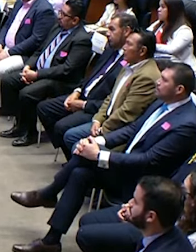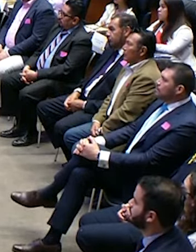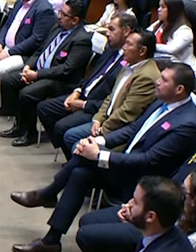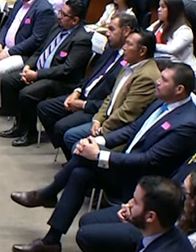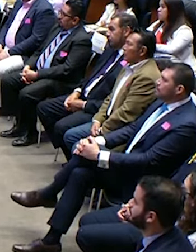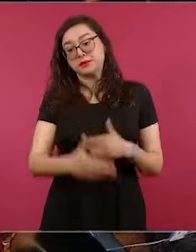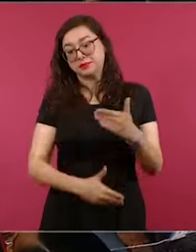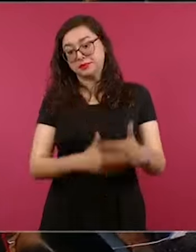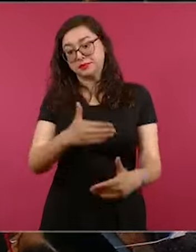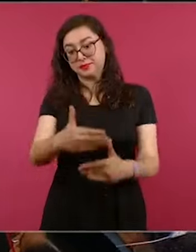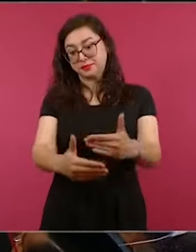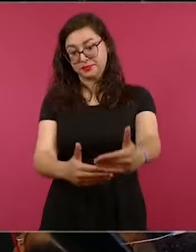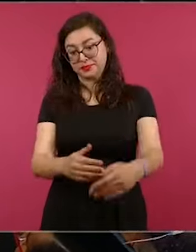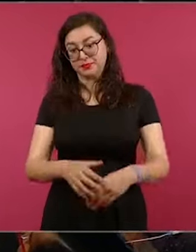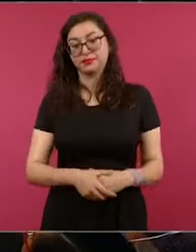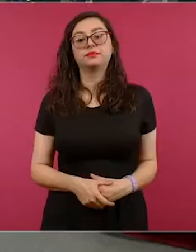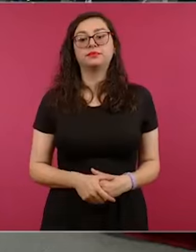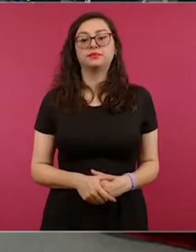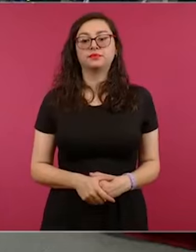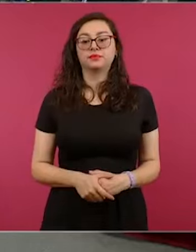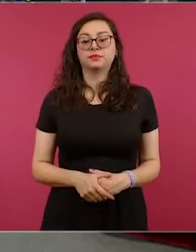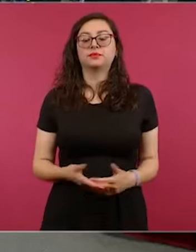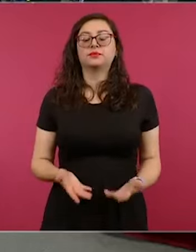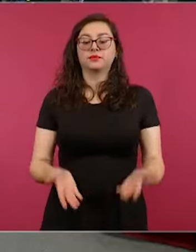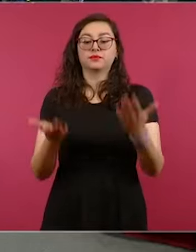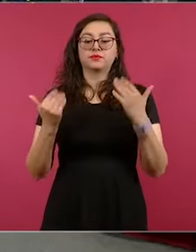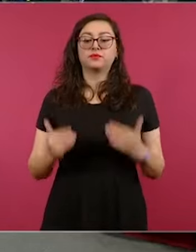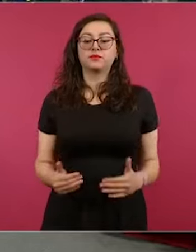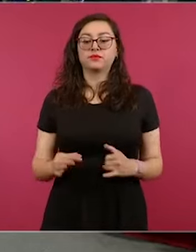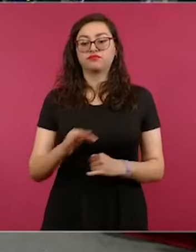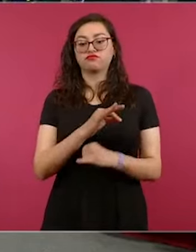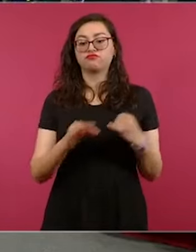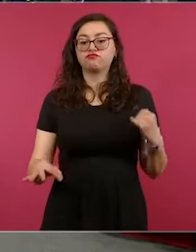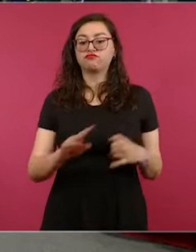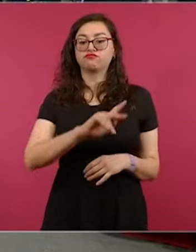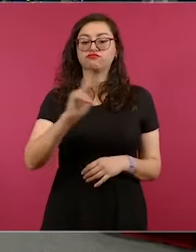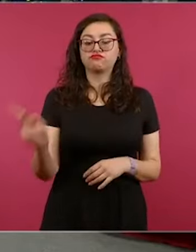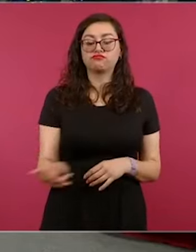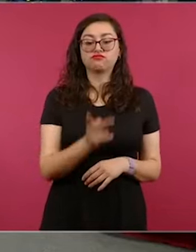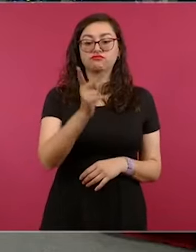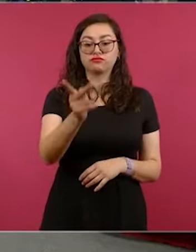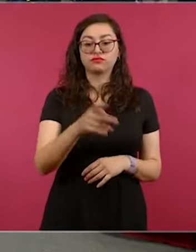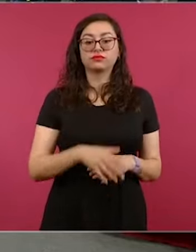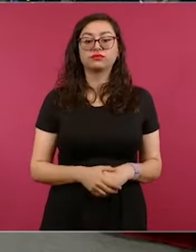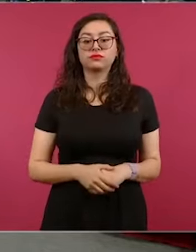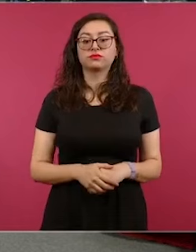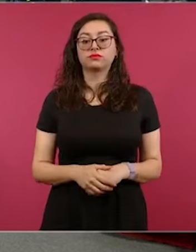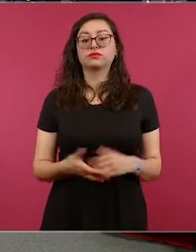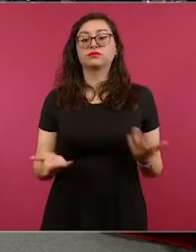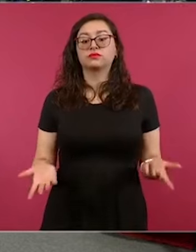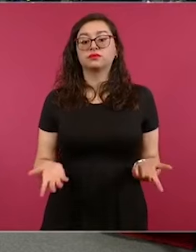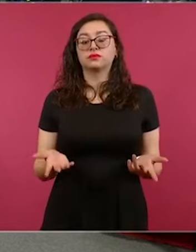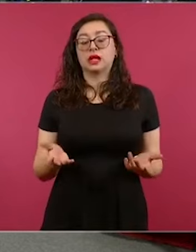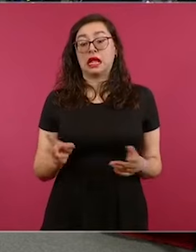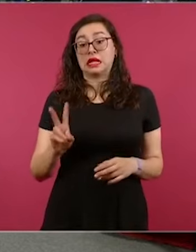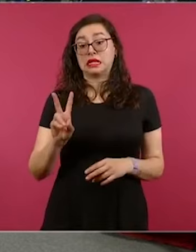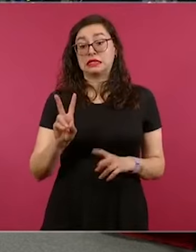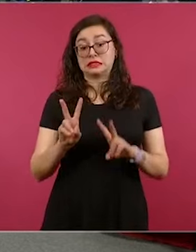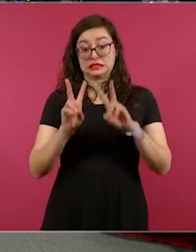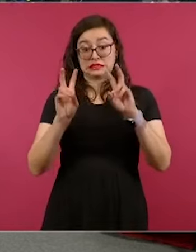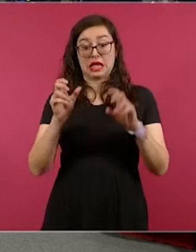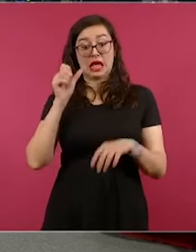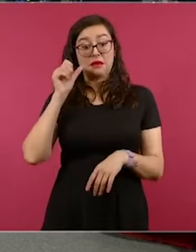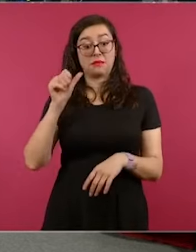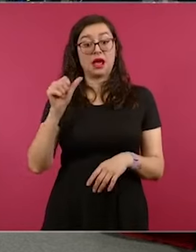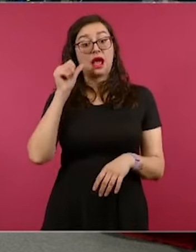por su parte el presidente Andrés Manuel López Obrador en la mañanera del día de hoy celebró que el fondo de pensiones para el bienestar fuera aprobado pues aseguró que con ello se beneficiará